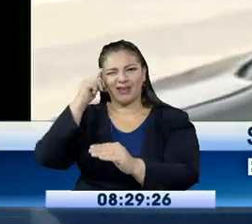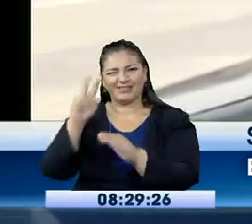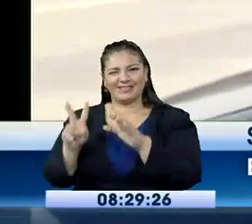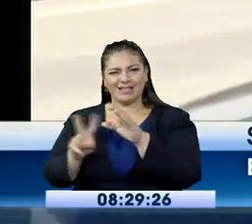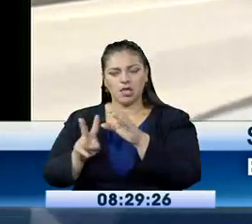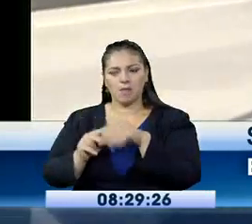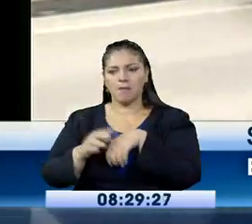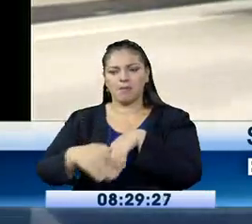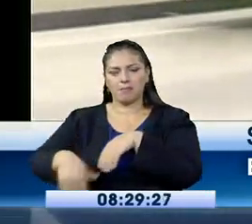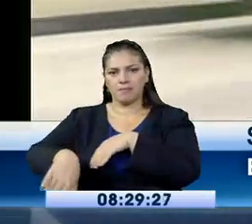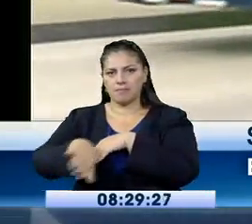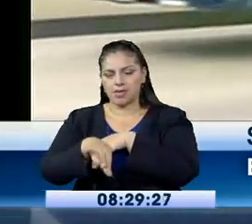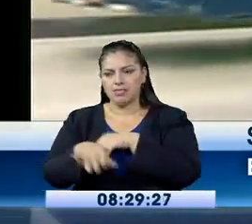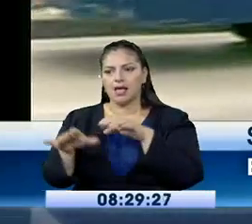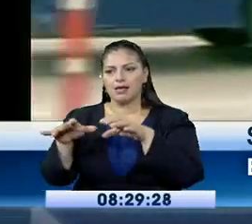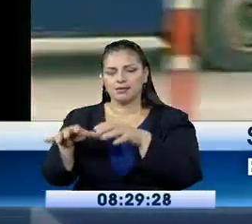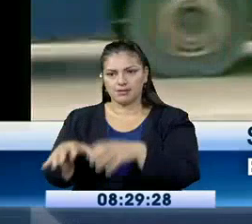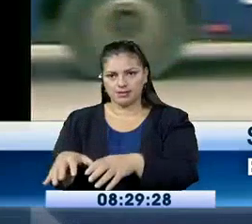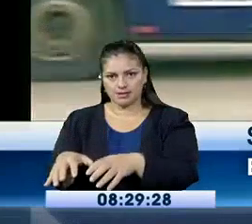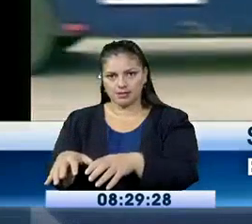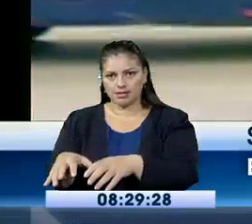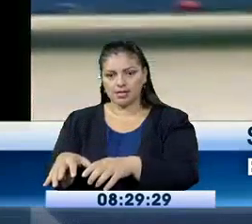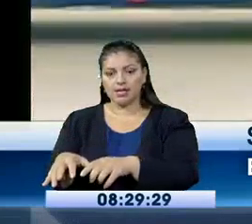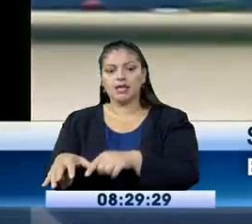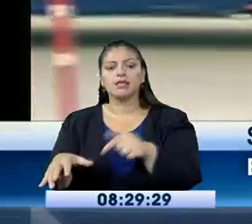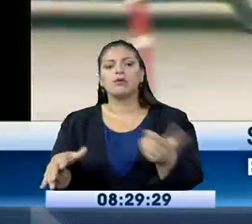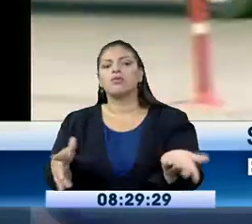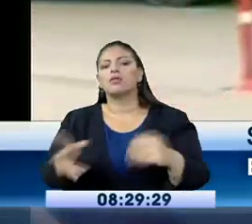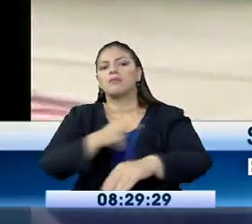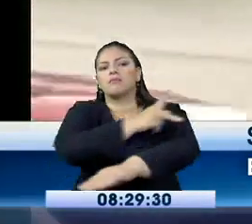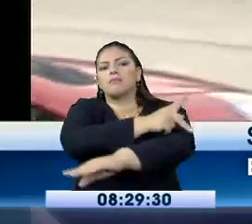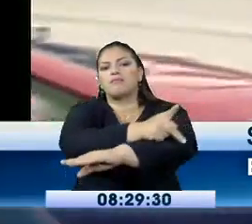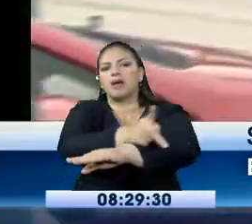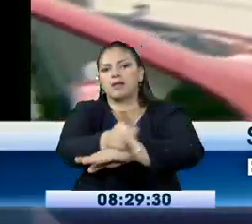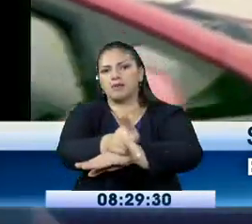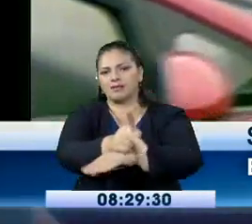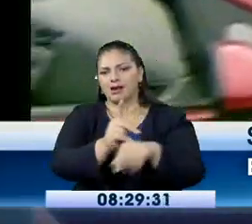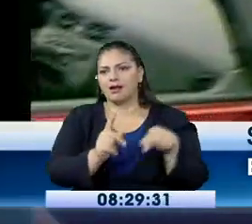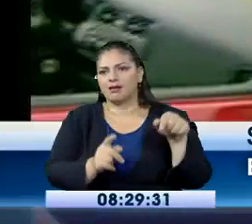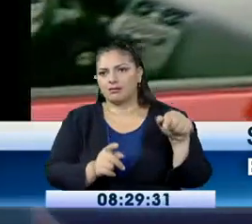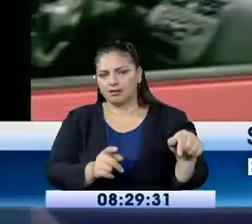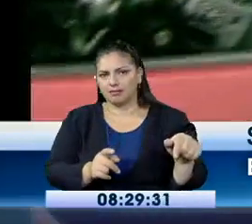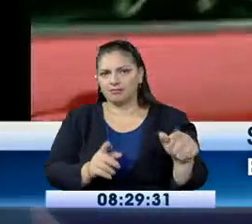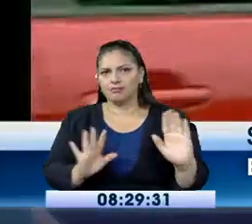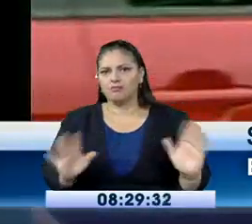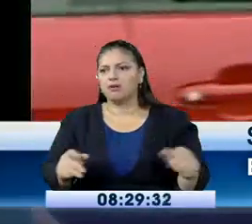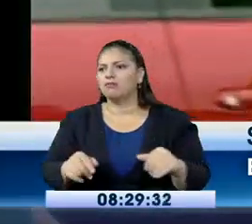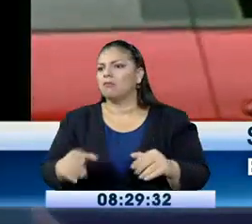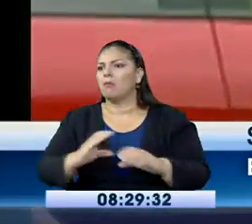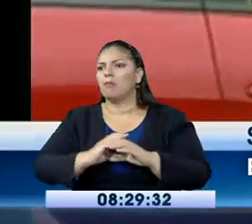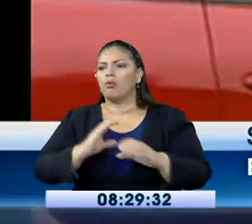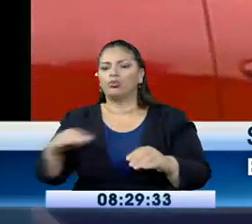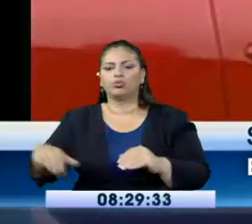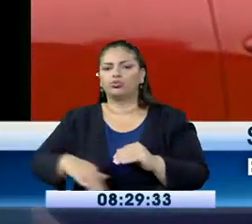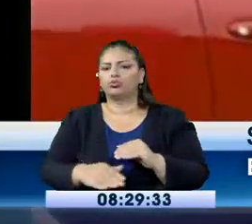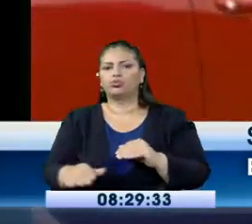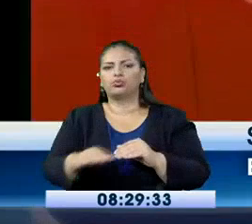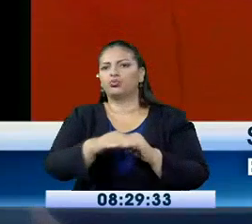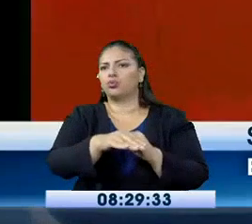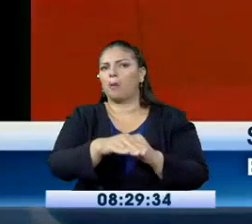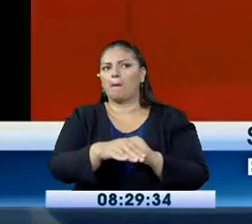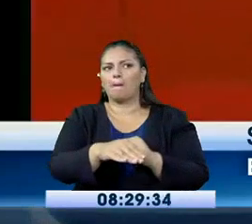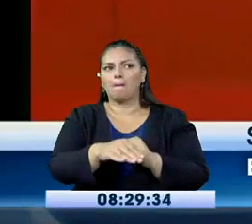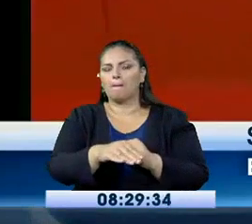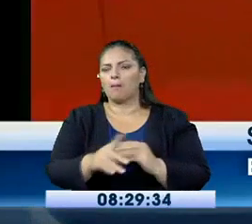están organizados. Ustedes aquí han formado su asociación. No es que cualquier persona viene, hace este trabajo de expreso o de